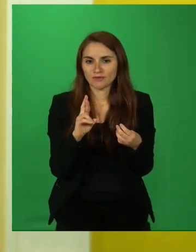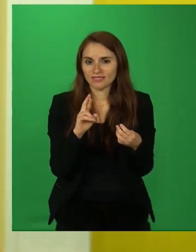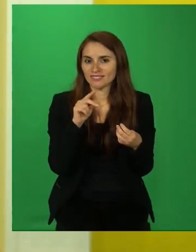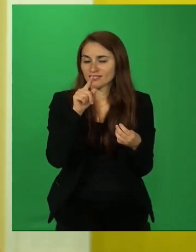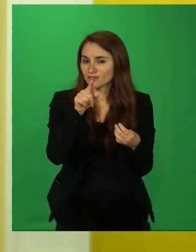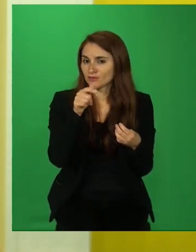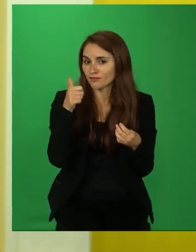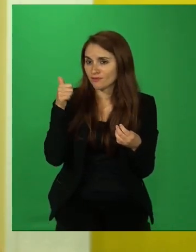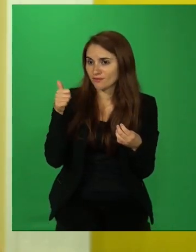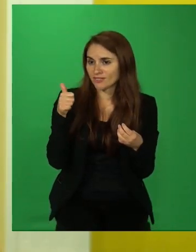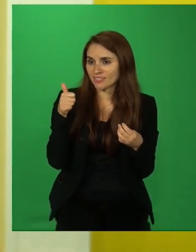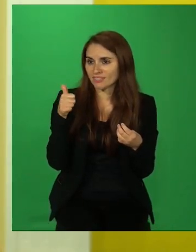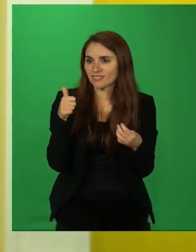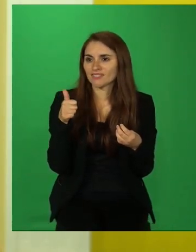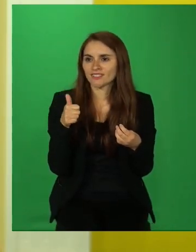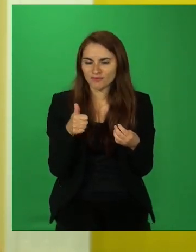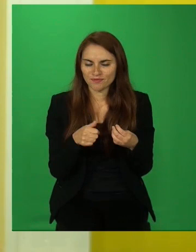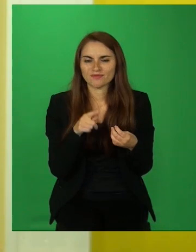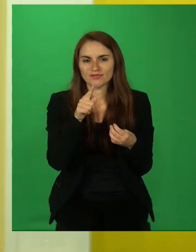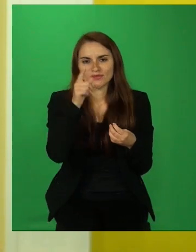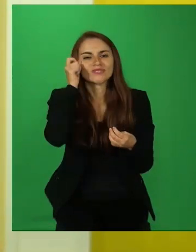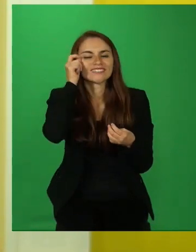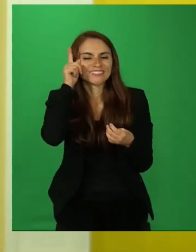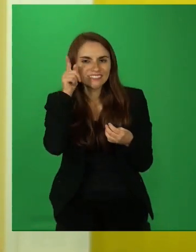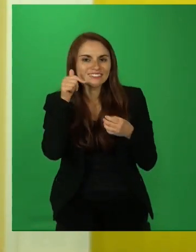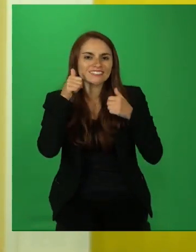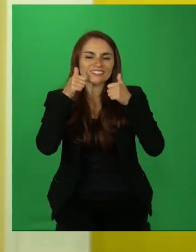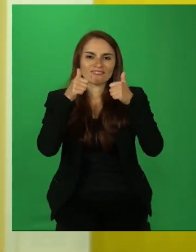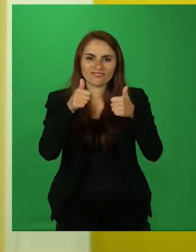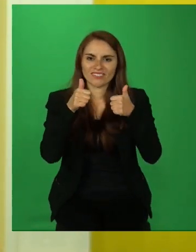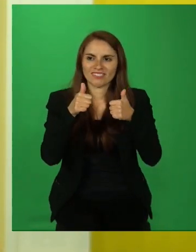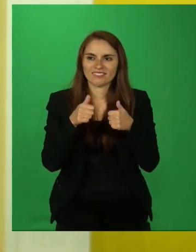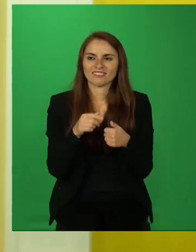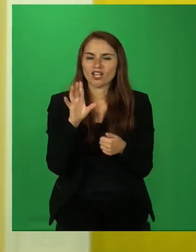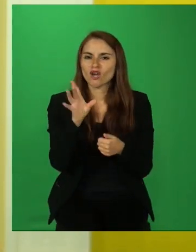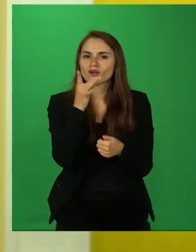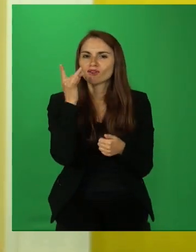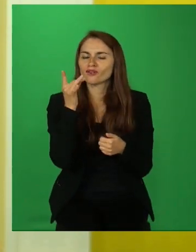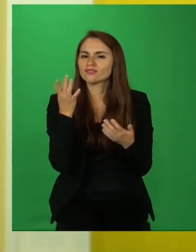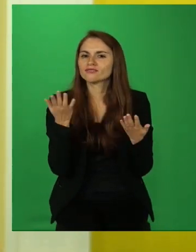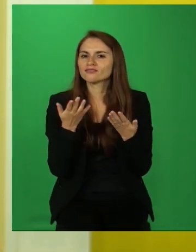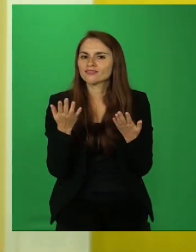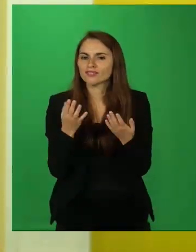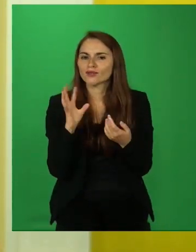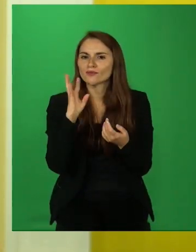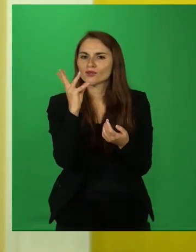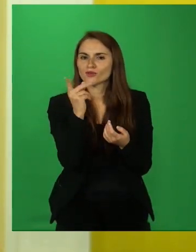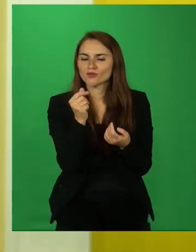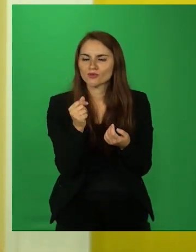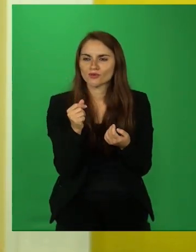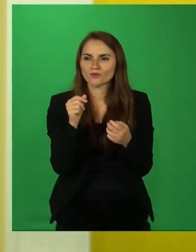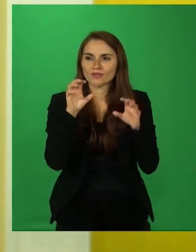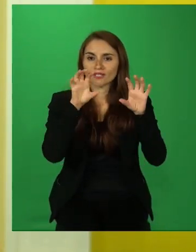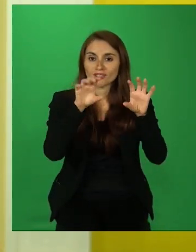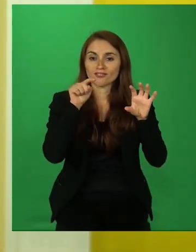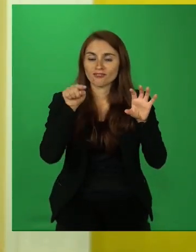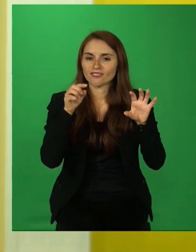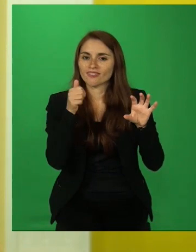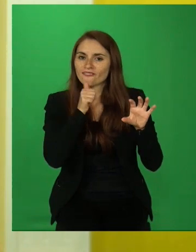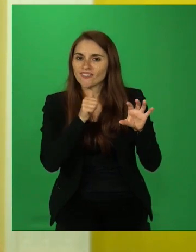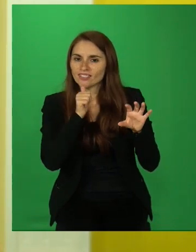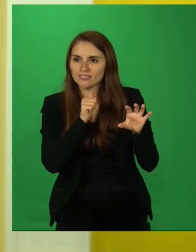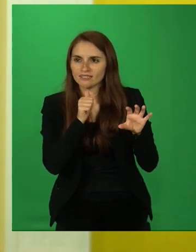contestaste esa respuesta quiere decir que entendiste cómo encontrar el factor desconocido en una